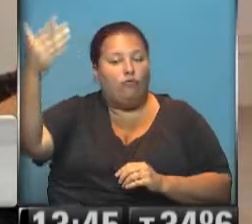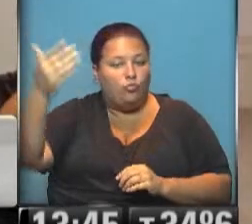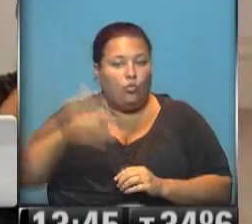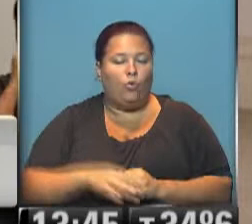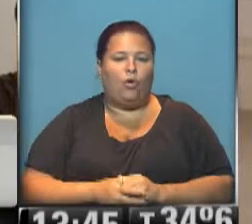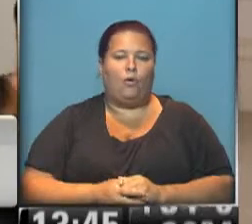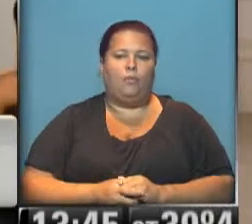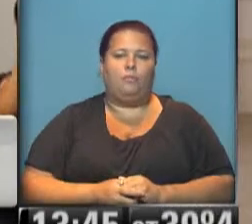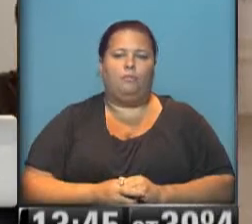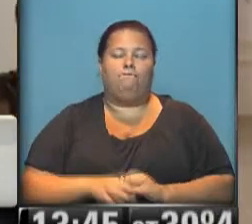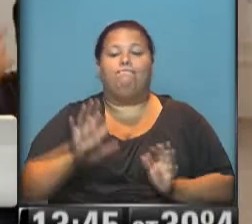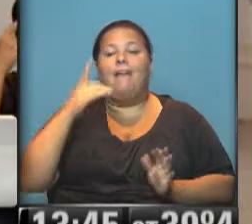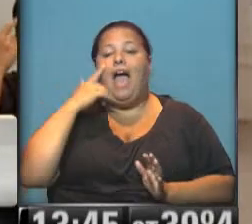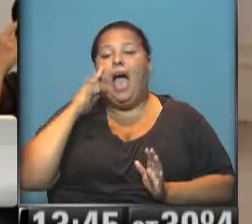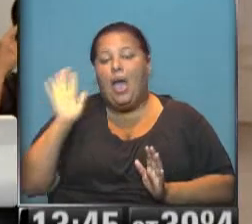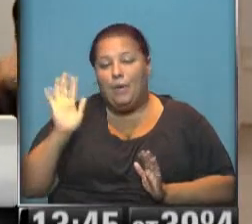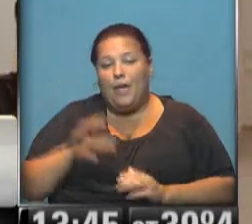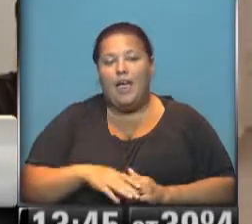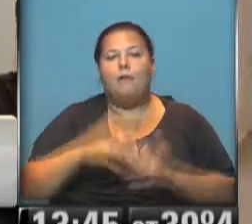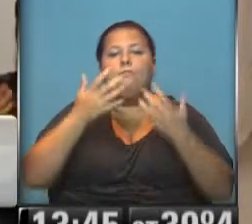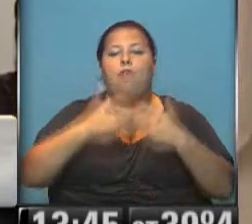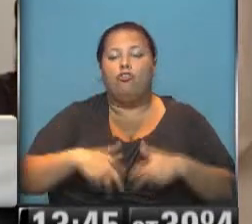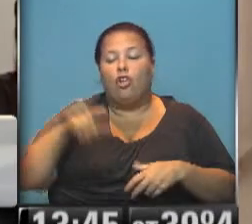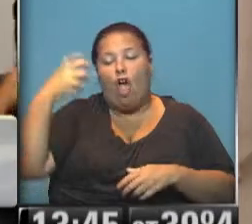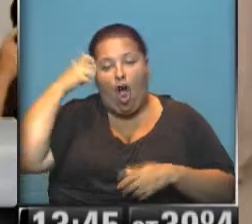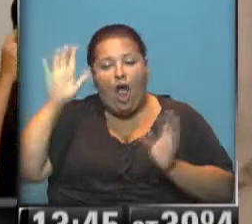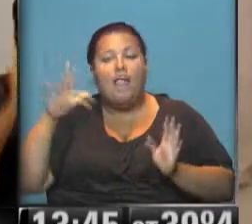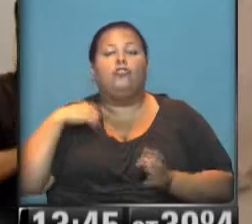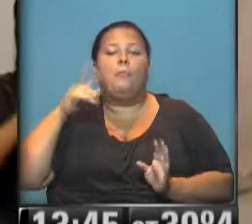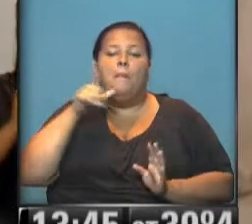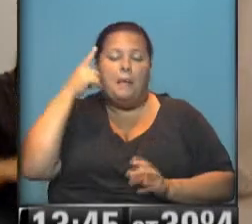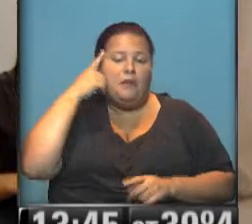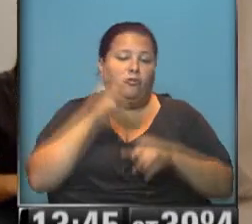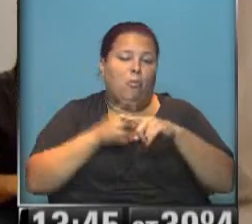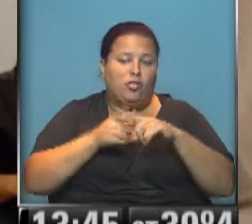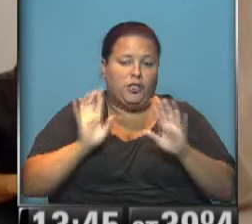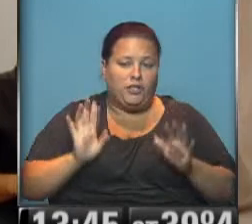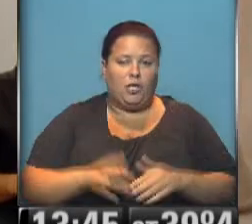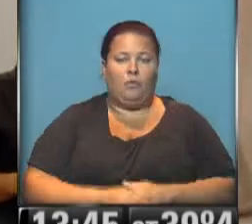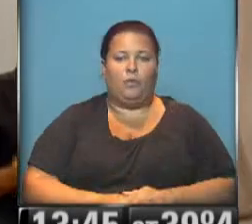una hay que ver, obviamente, el proyecto ahora en el Congreso, pero me parece que es muy auspicioso.